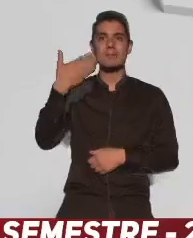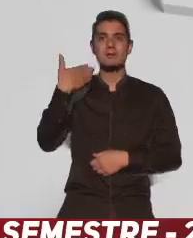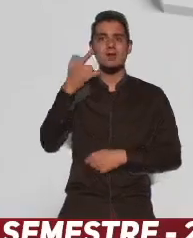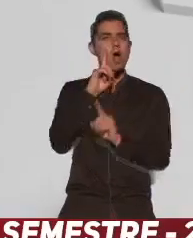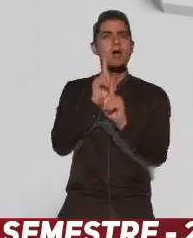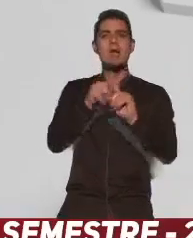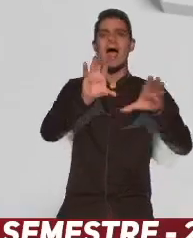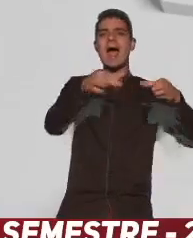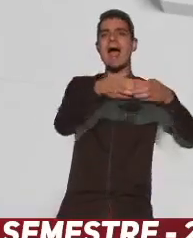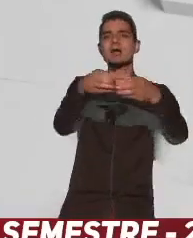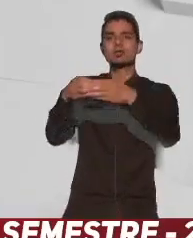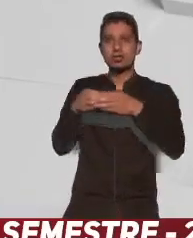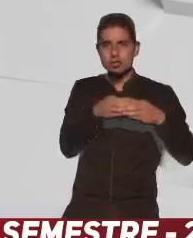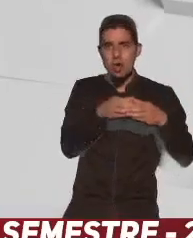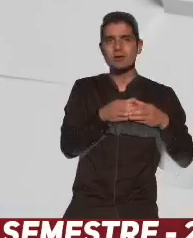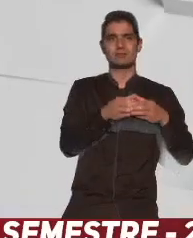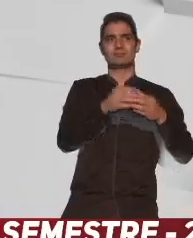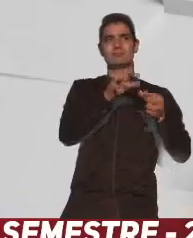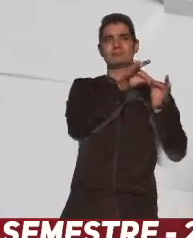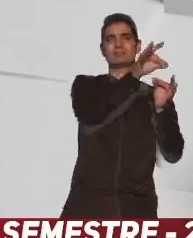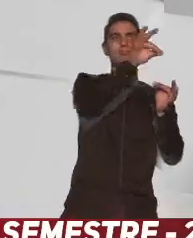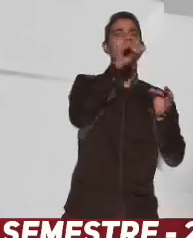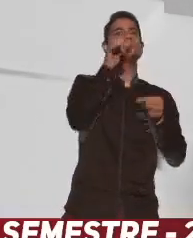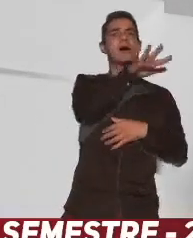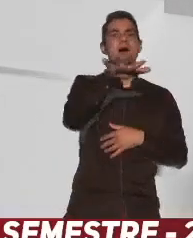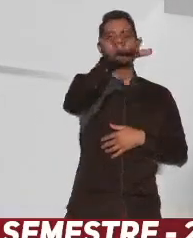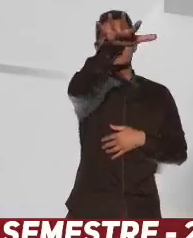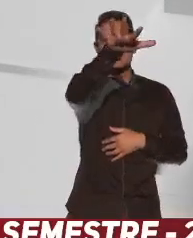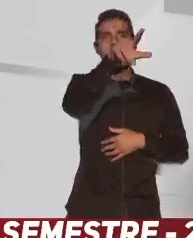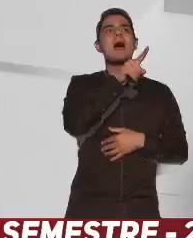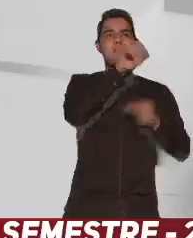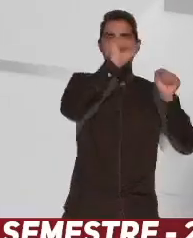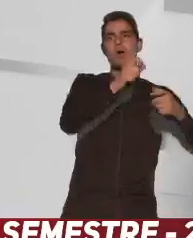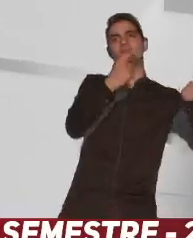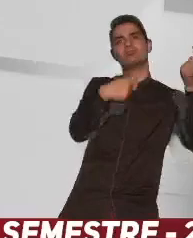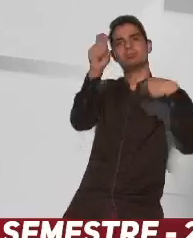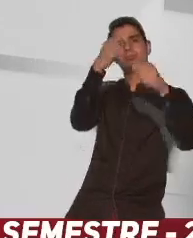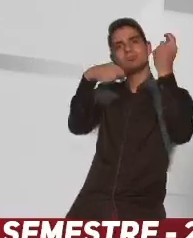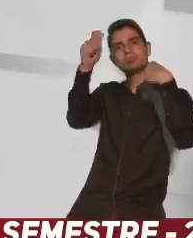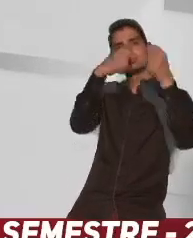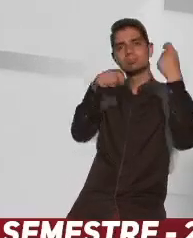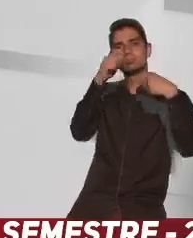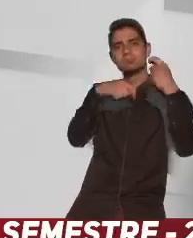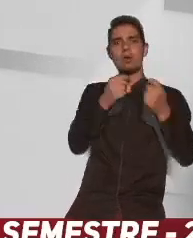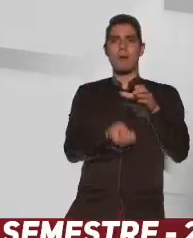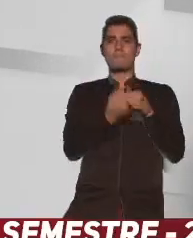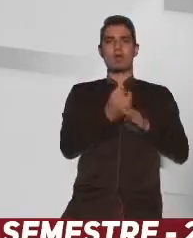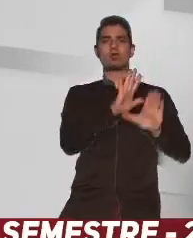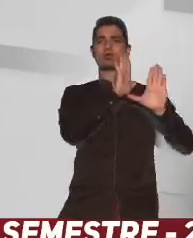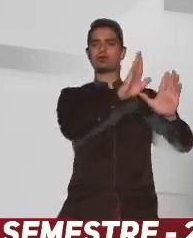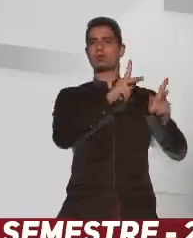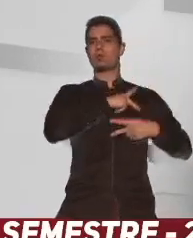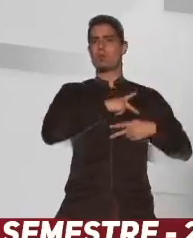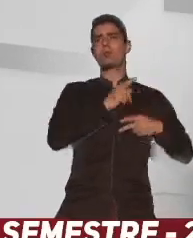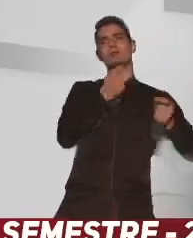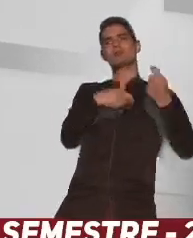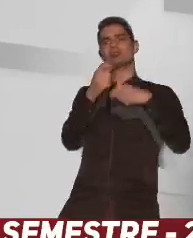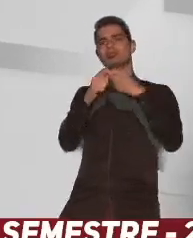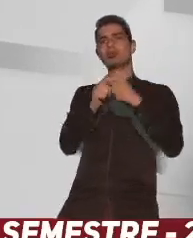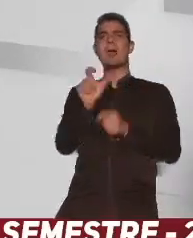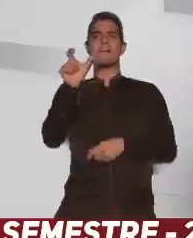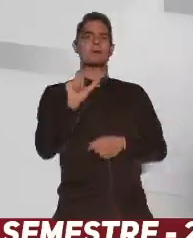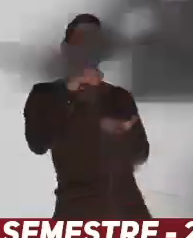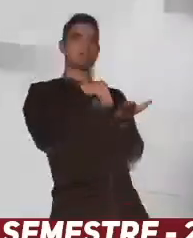rurales comercialicen sus productos sin intermediación, generando una relación comercial entre productor y el